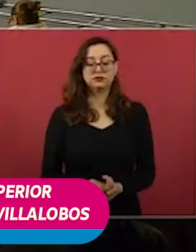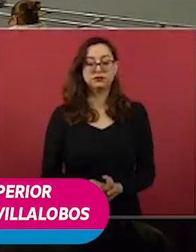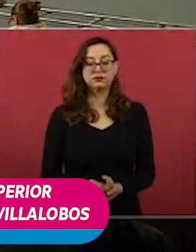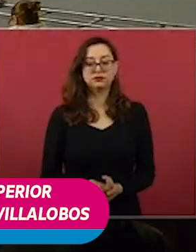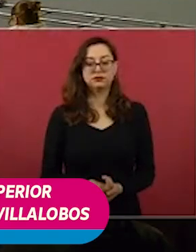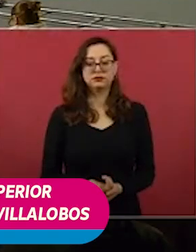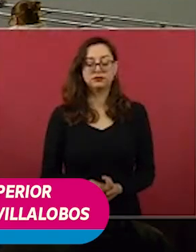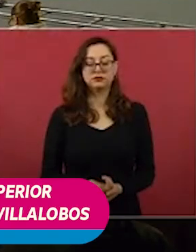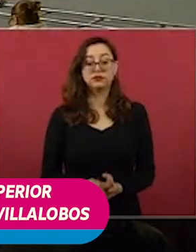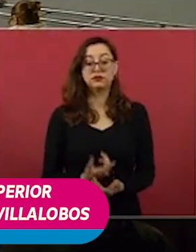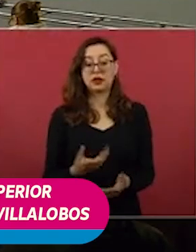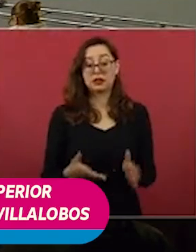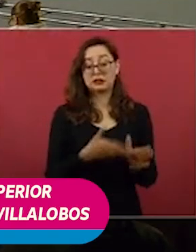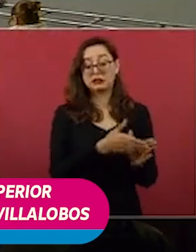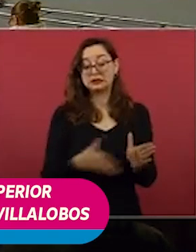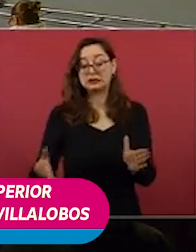de